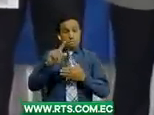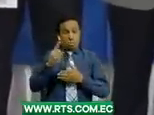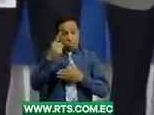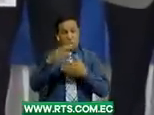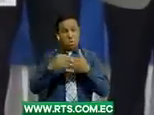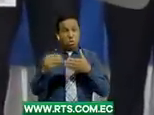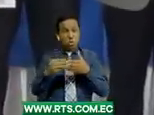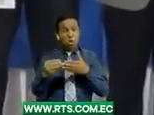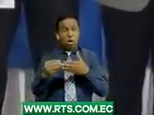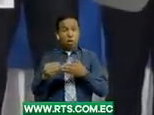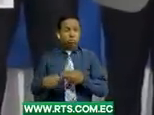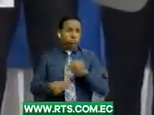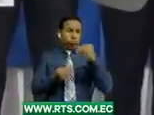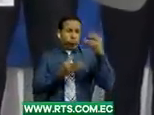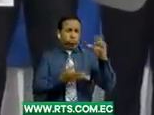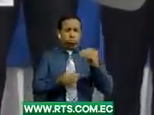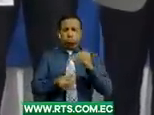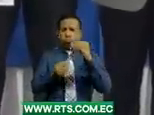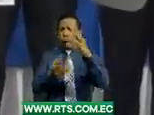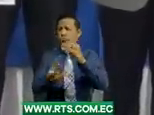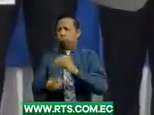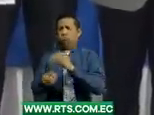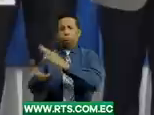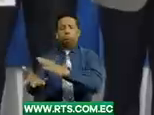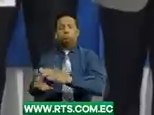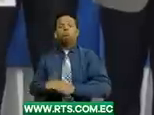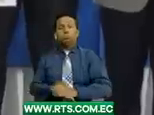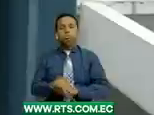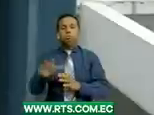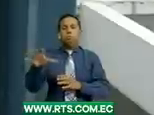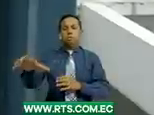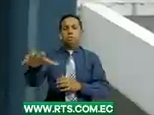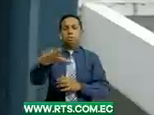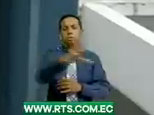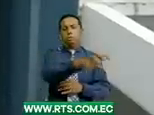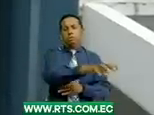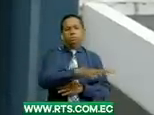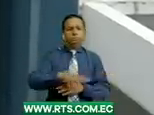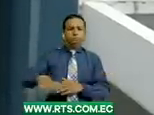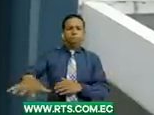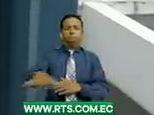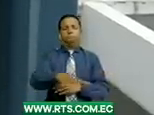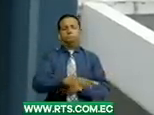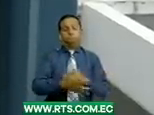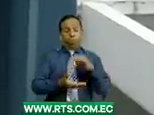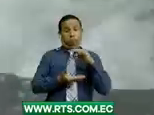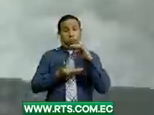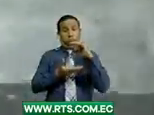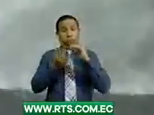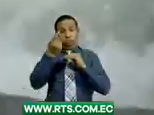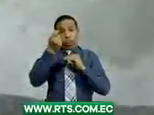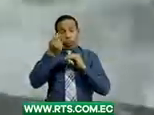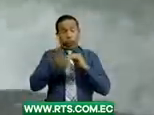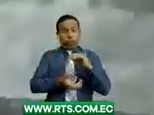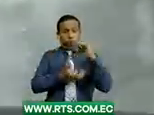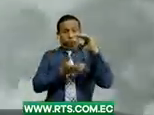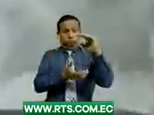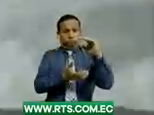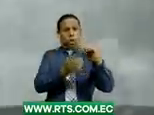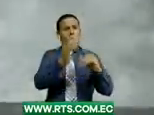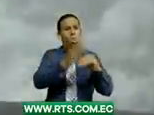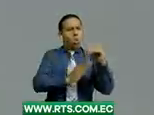tres cantones que conforman la Mancomunidad La Esperanza. Los recursos serán utilizados para la construcción de